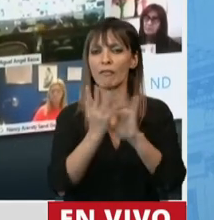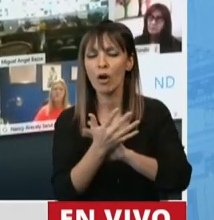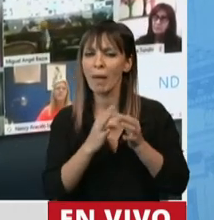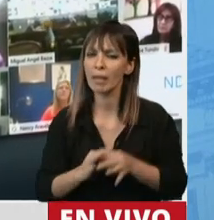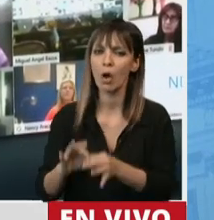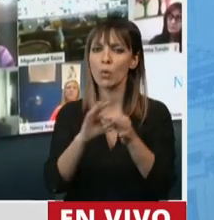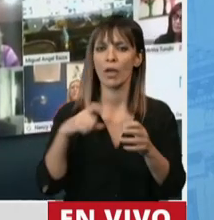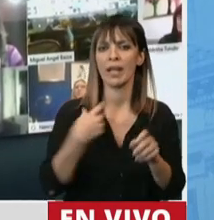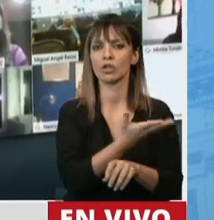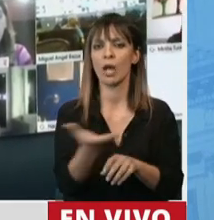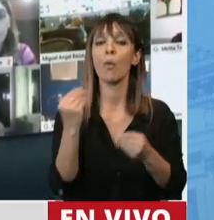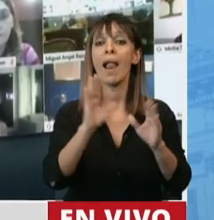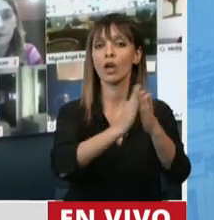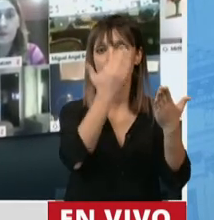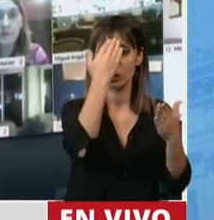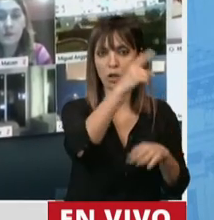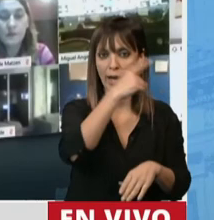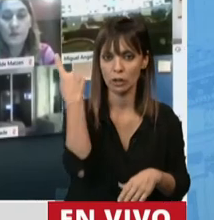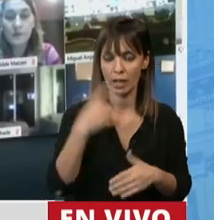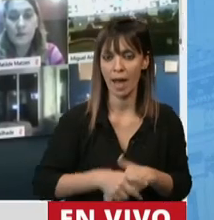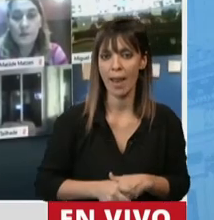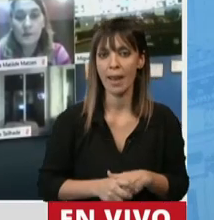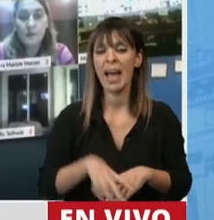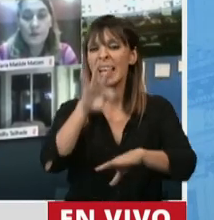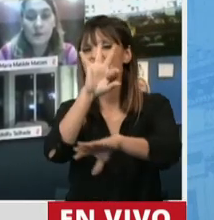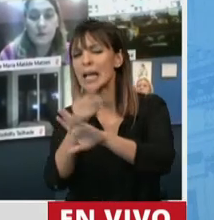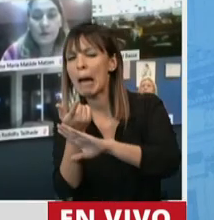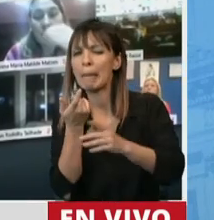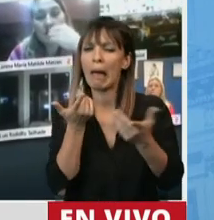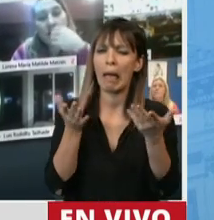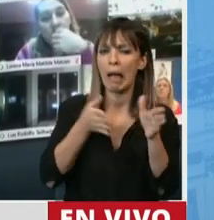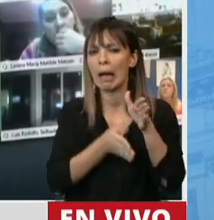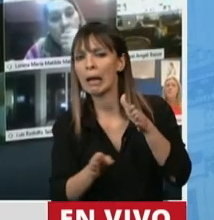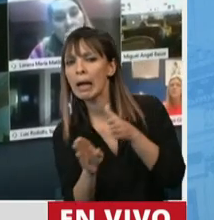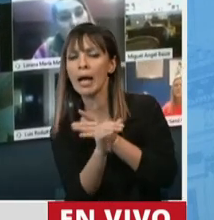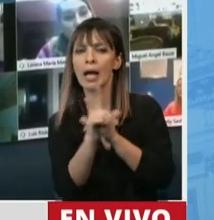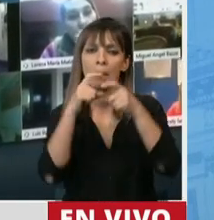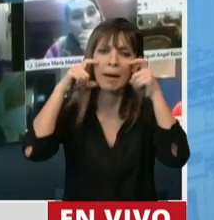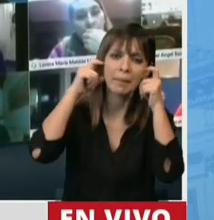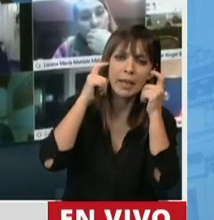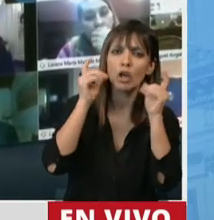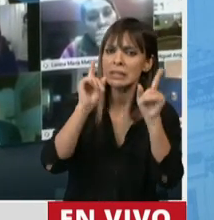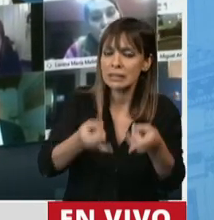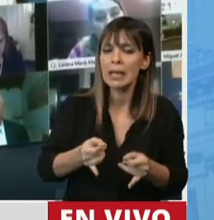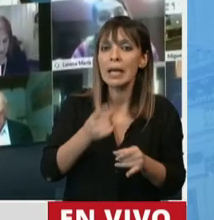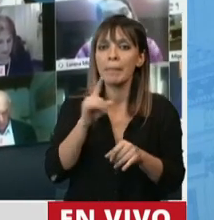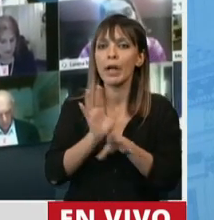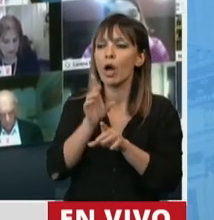a los argentinos, que es la Constitución Nacional, sin trampas, sin atajos, con barbijos, pero